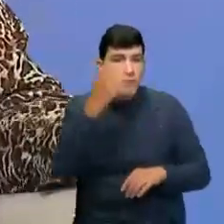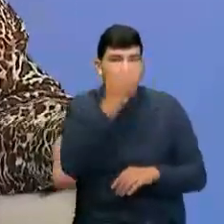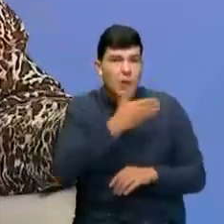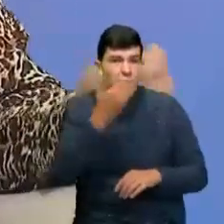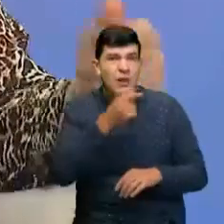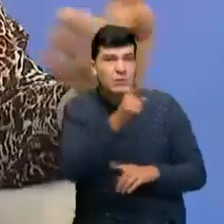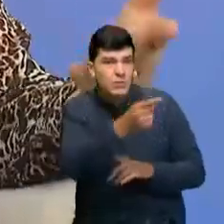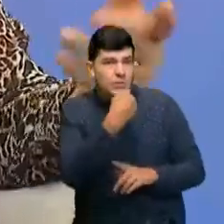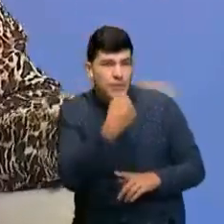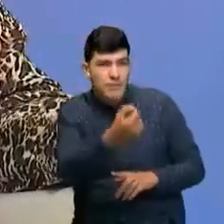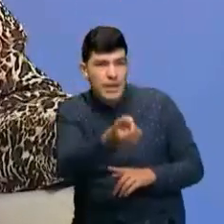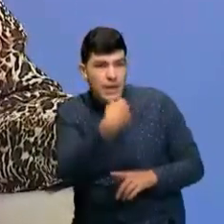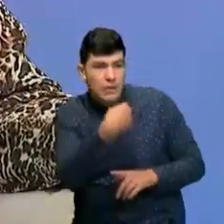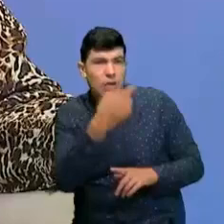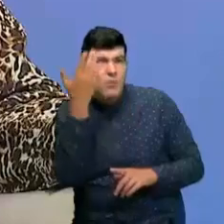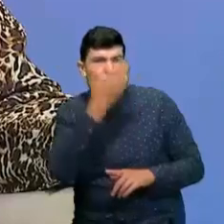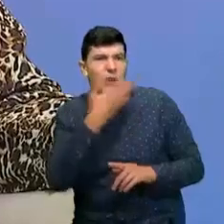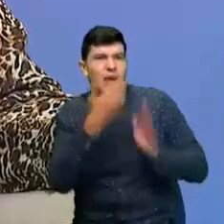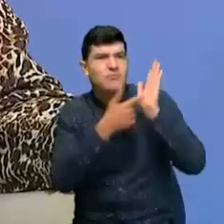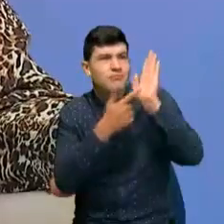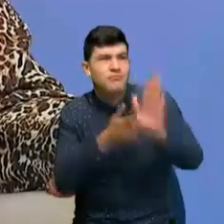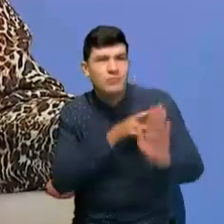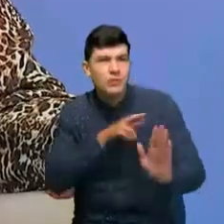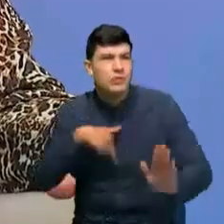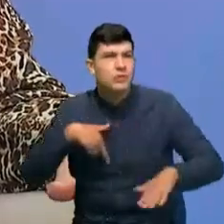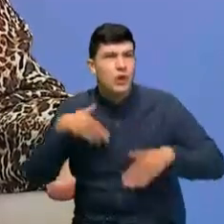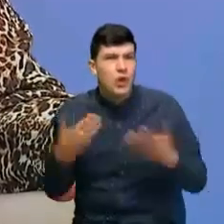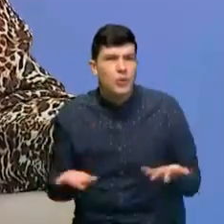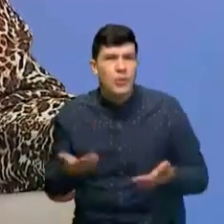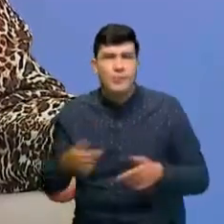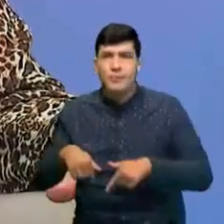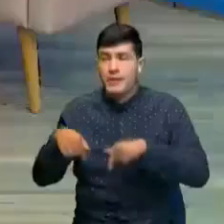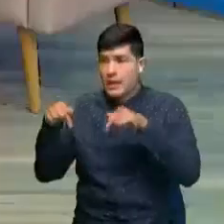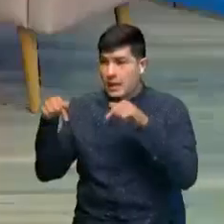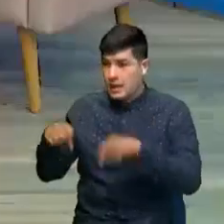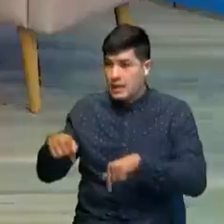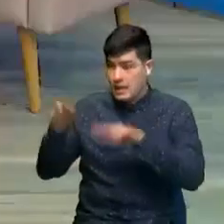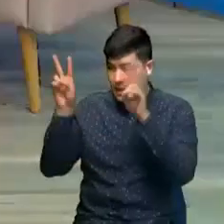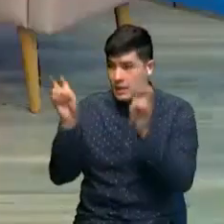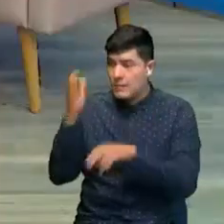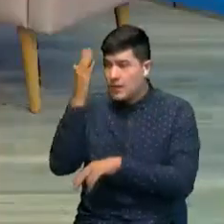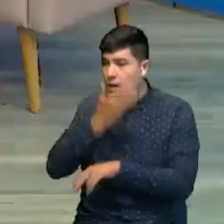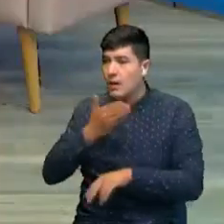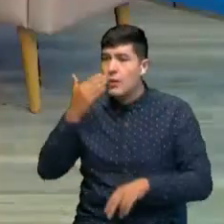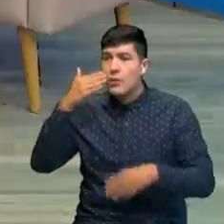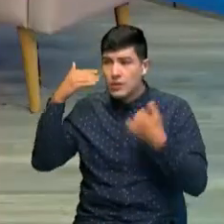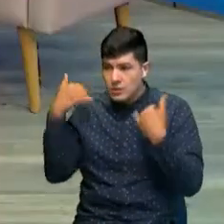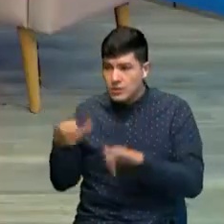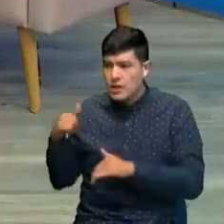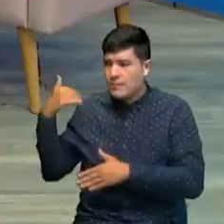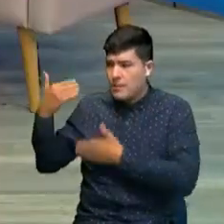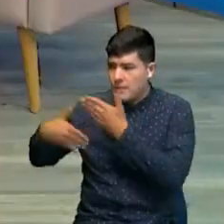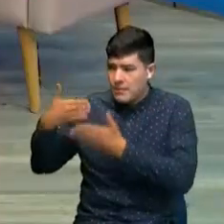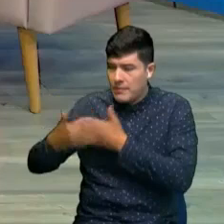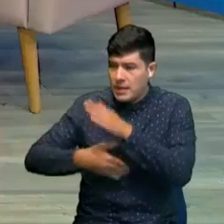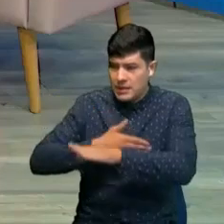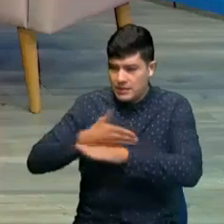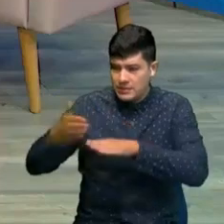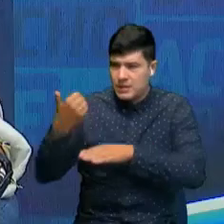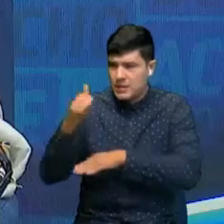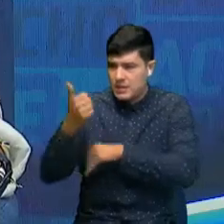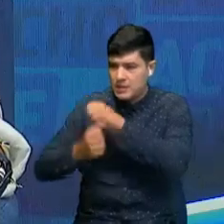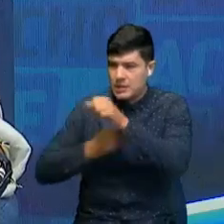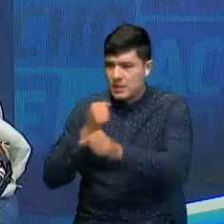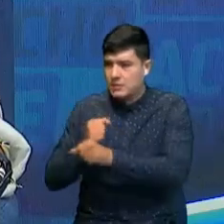doctora Marlene, en manera probatoria? Sí, aquí en nuestro derecho es cuando, local... Este tema de probatoria es cuando ya se han superado los 10 años, ¿no? Los, sí, 10